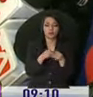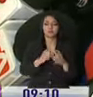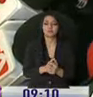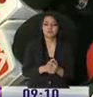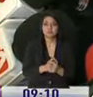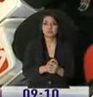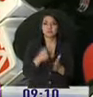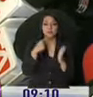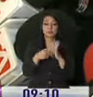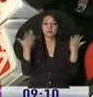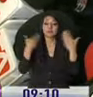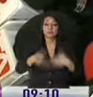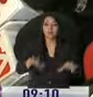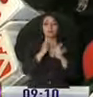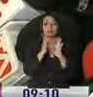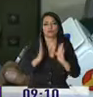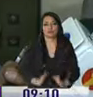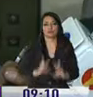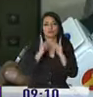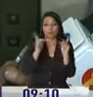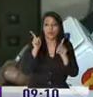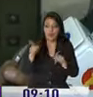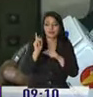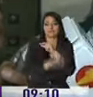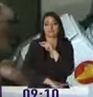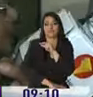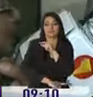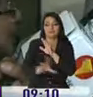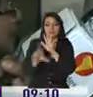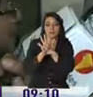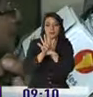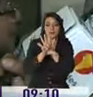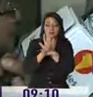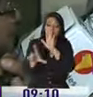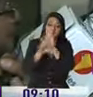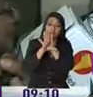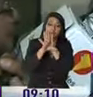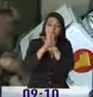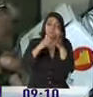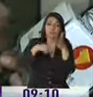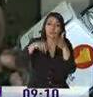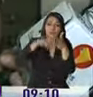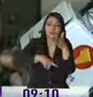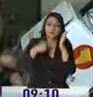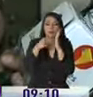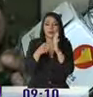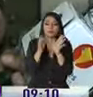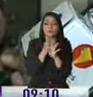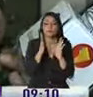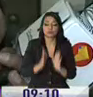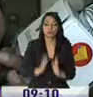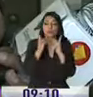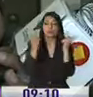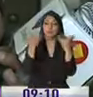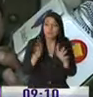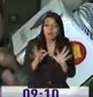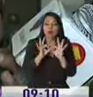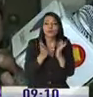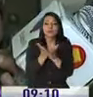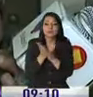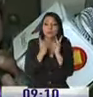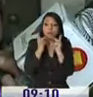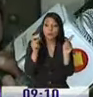cuando ya son electos. Y con la ley ya no solamente están en la prohibición los funcionarios y servidores,